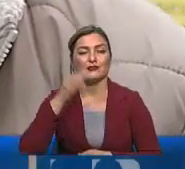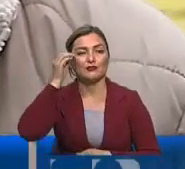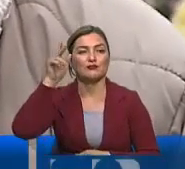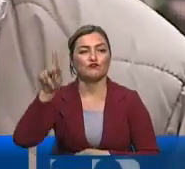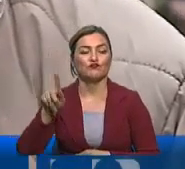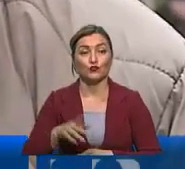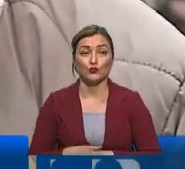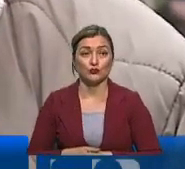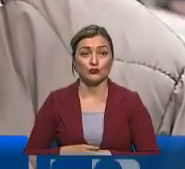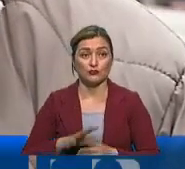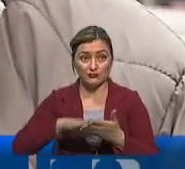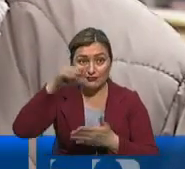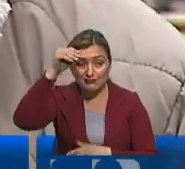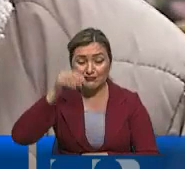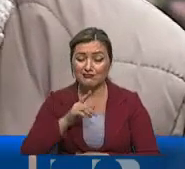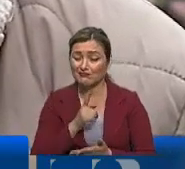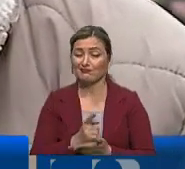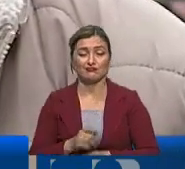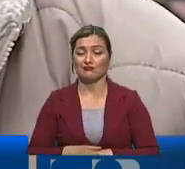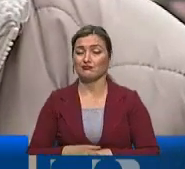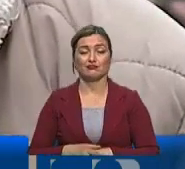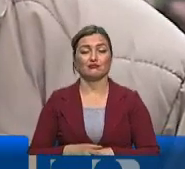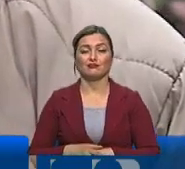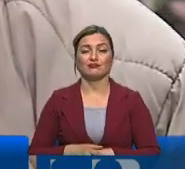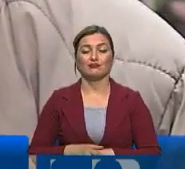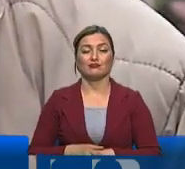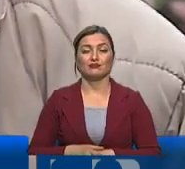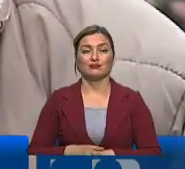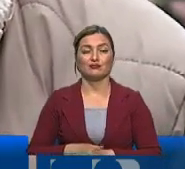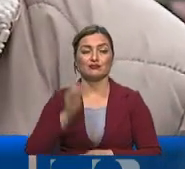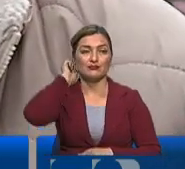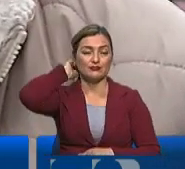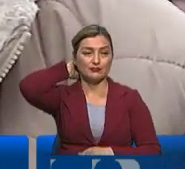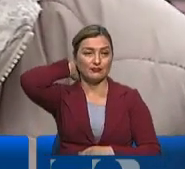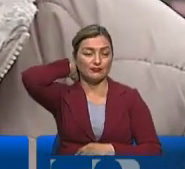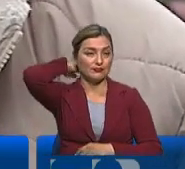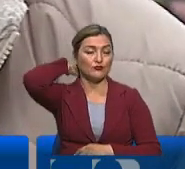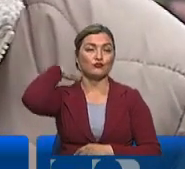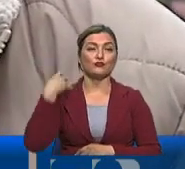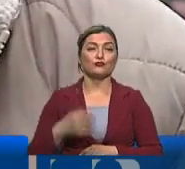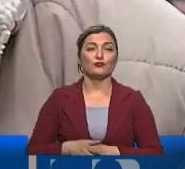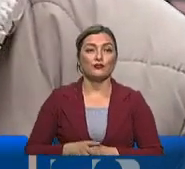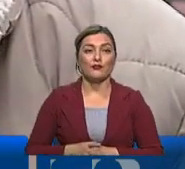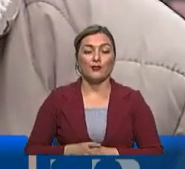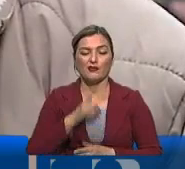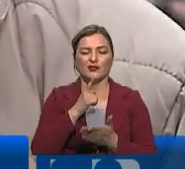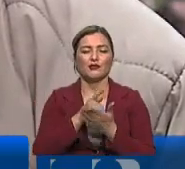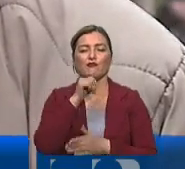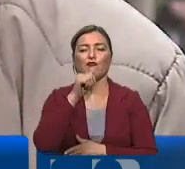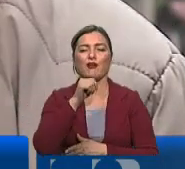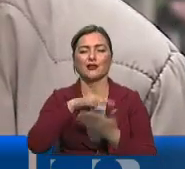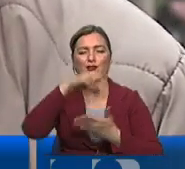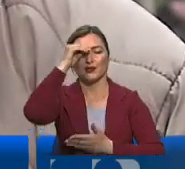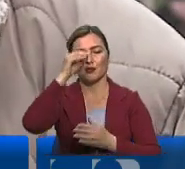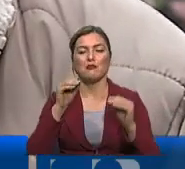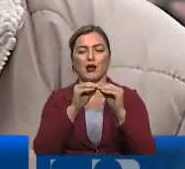no han aprendido lo que verdaderamente debieron haber aprendido para el grado que ella ya maneja. Entonces, como que sí, les está faltando